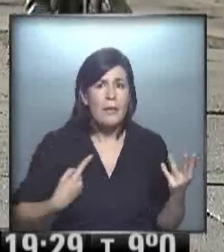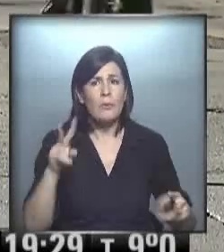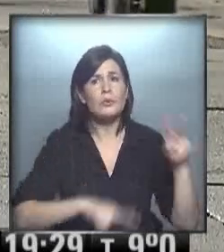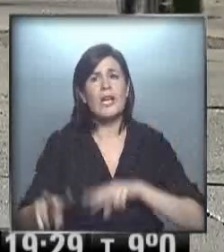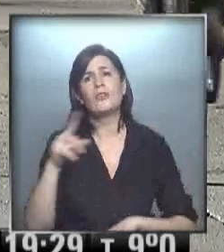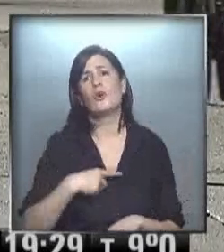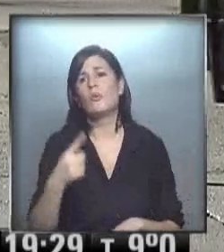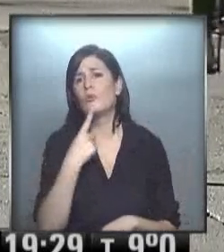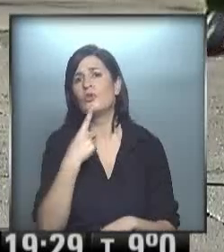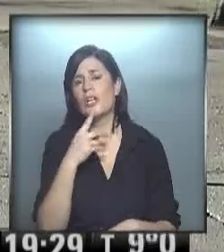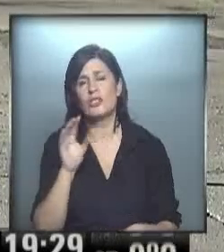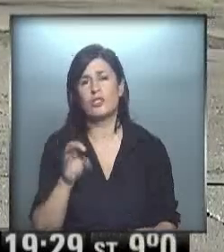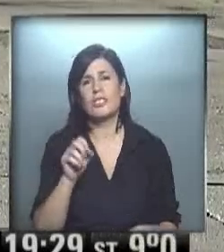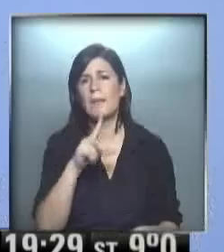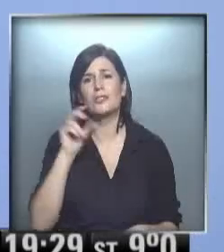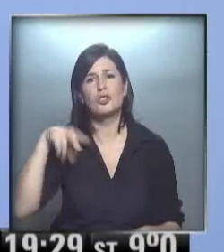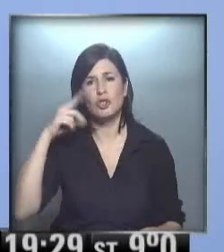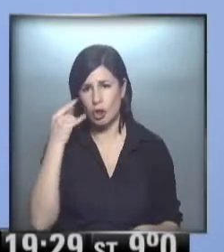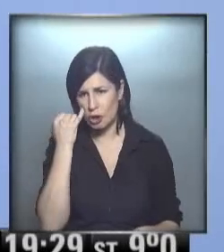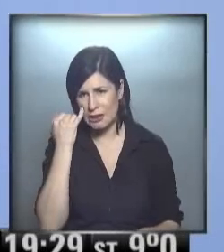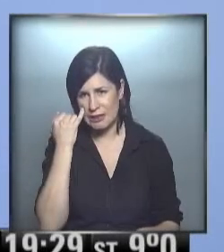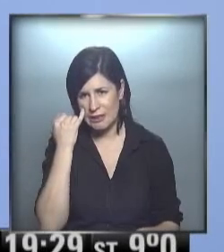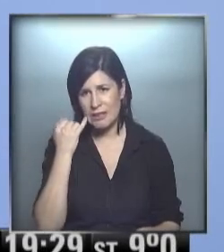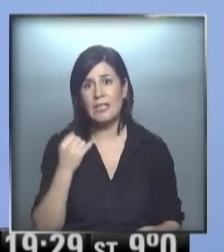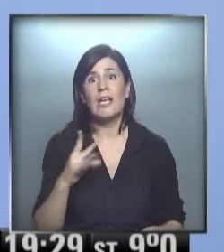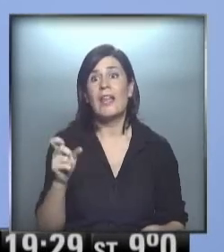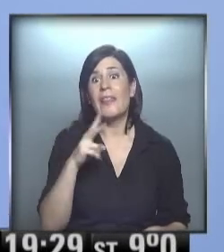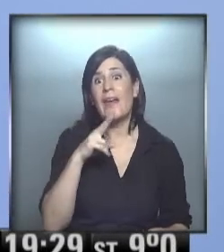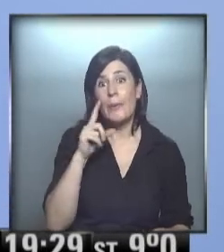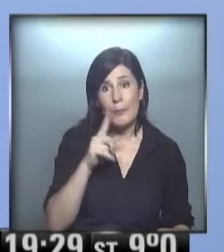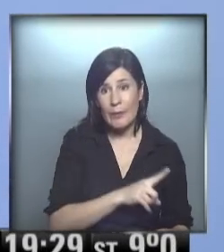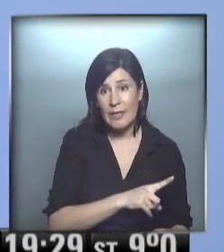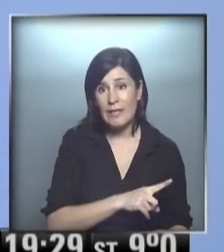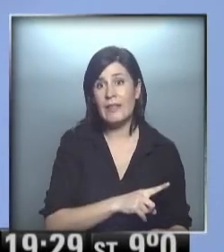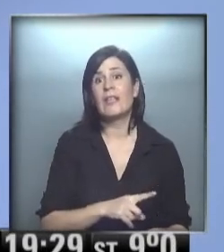villa apodada Tony. José David Benítez, de 24 años,